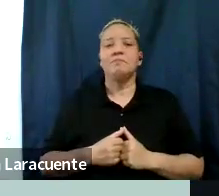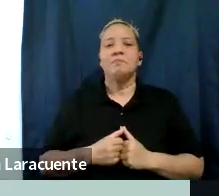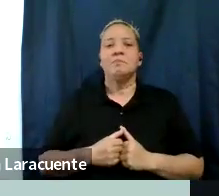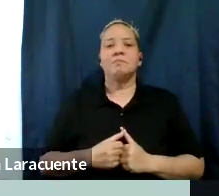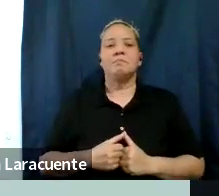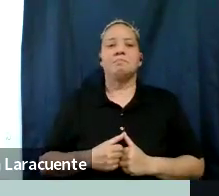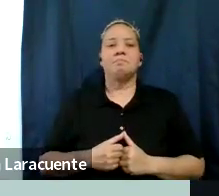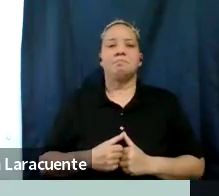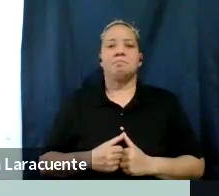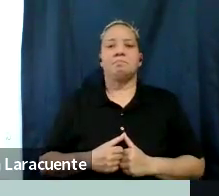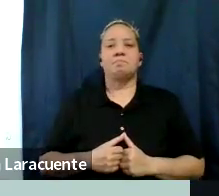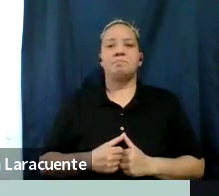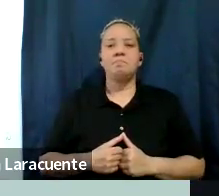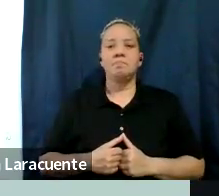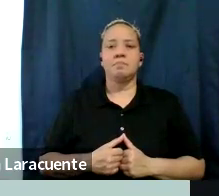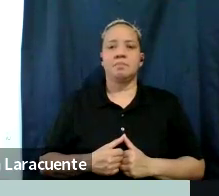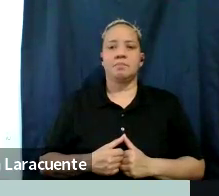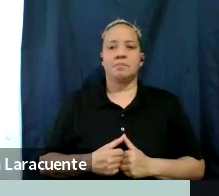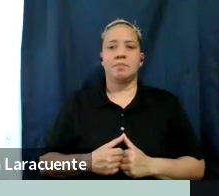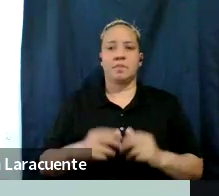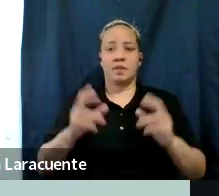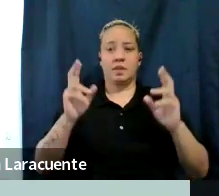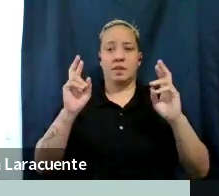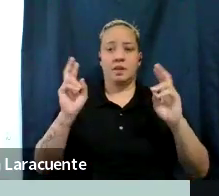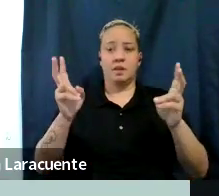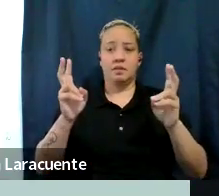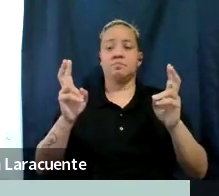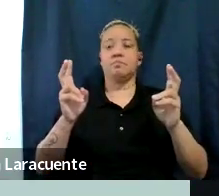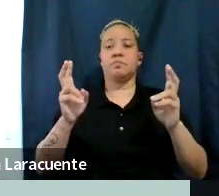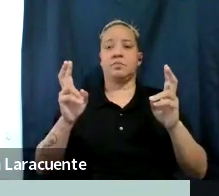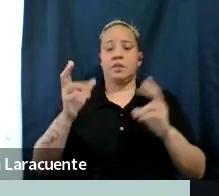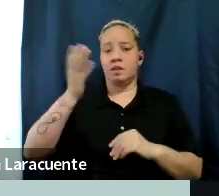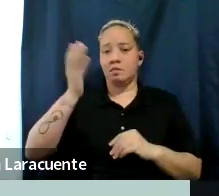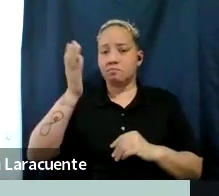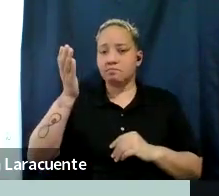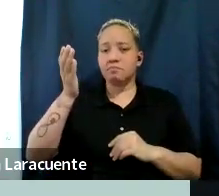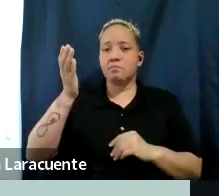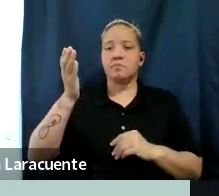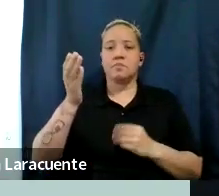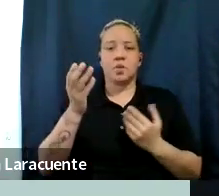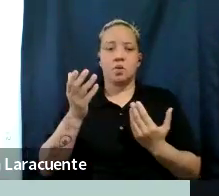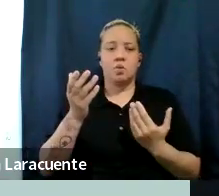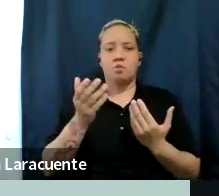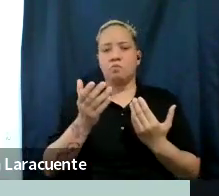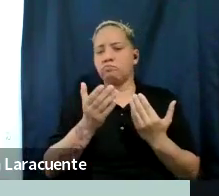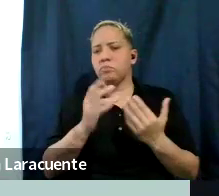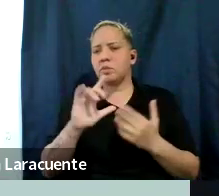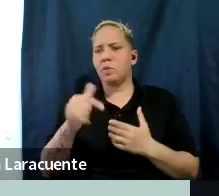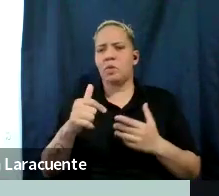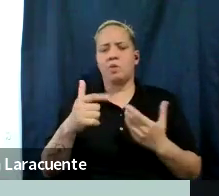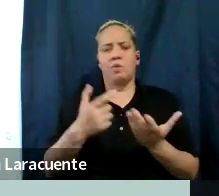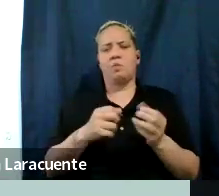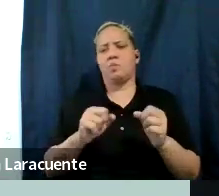Evidentemente, el título de la ponencia, de la conferencia, de la charla, como quieran llamarlo, luego tendremos